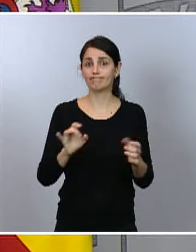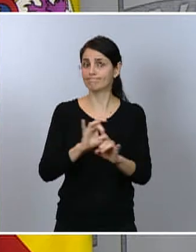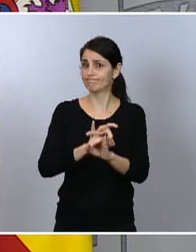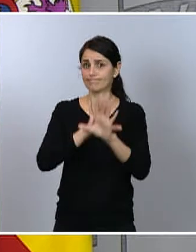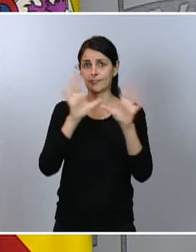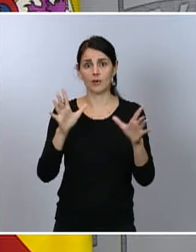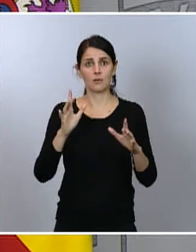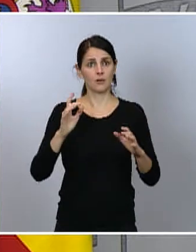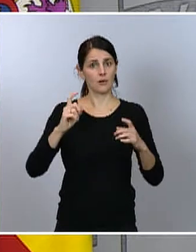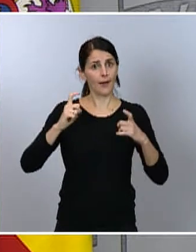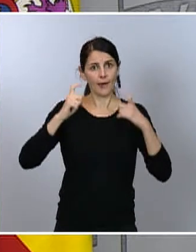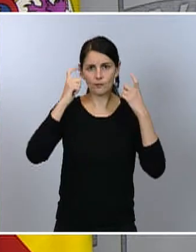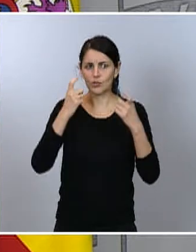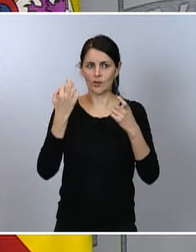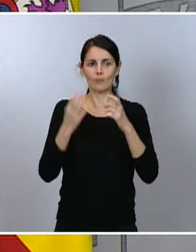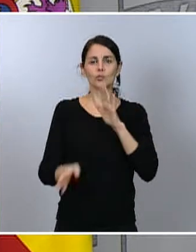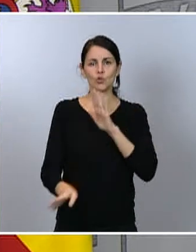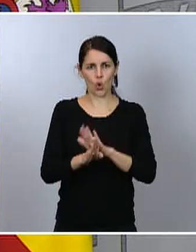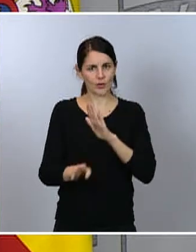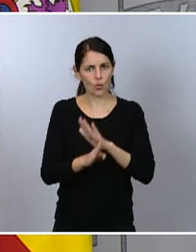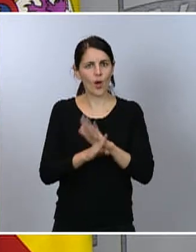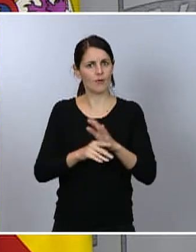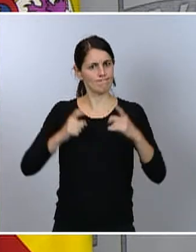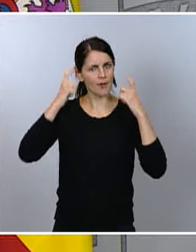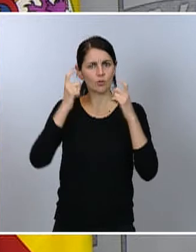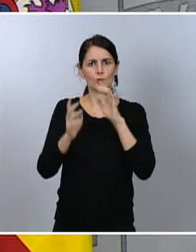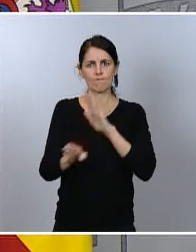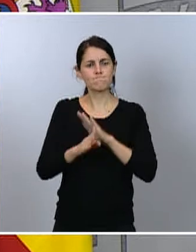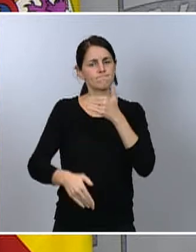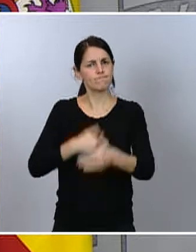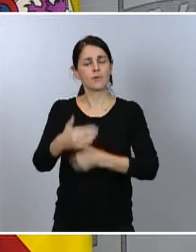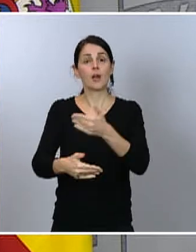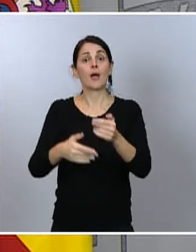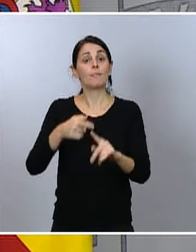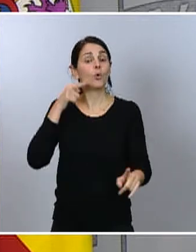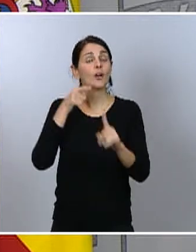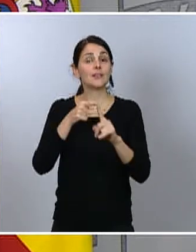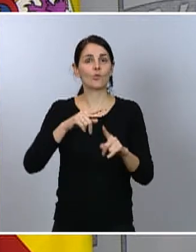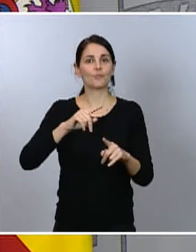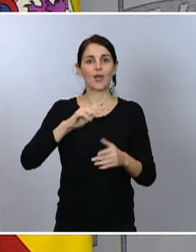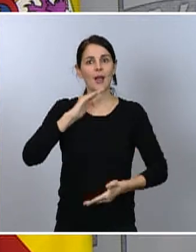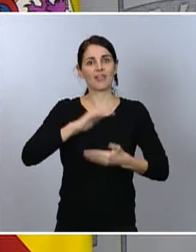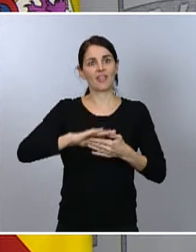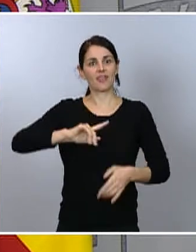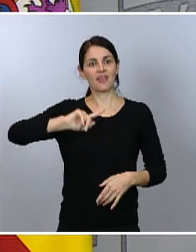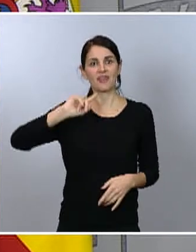esfuerzos, continuar haciendo esfuerzos para aumentar la capacidad diagnóstica. La utilización de test de antígenos